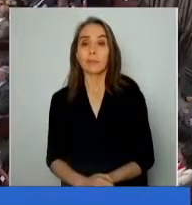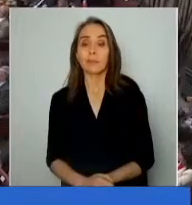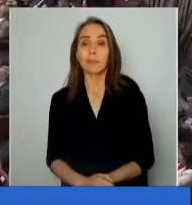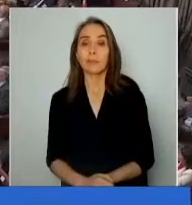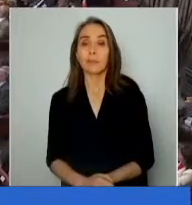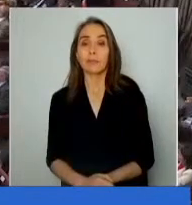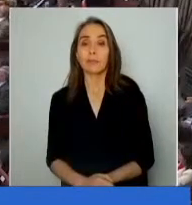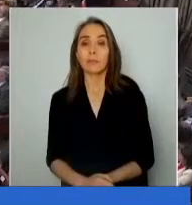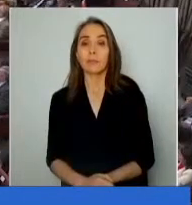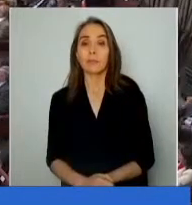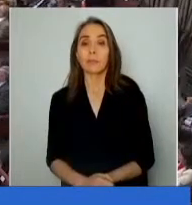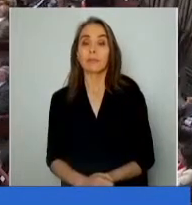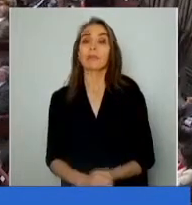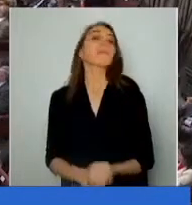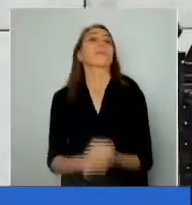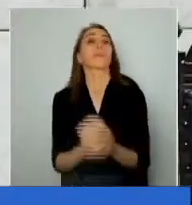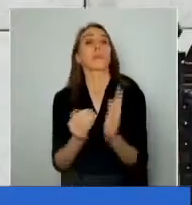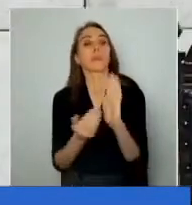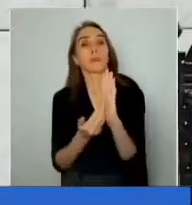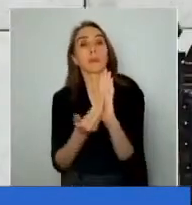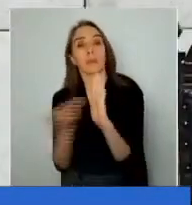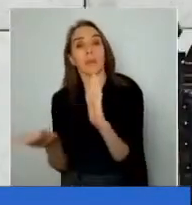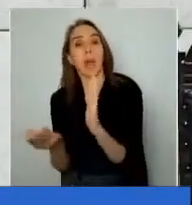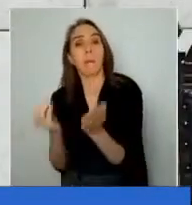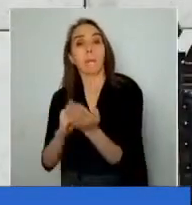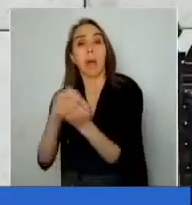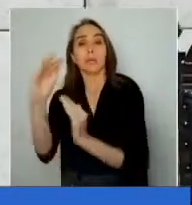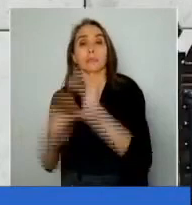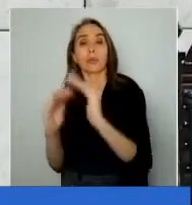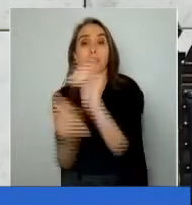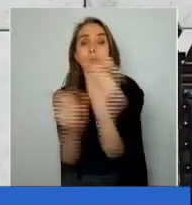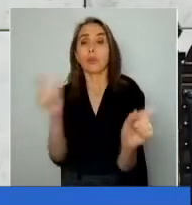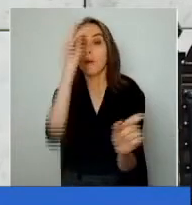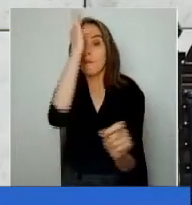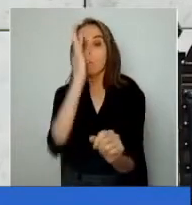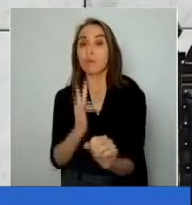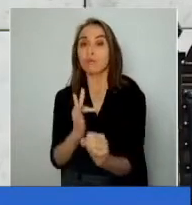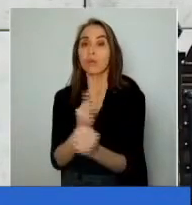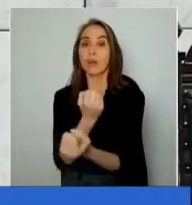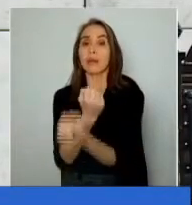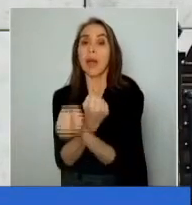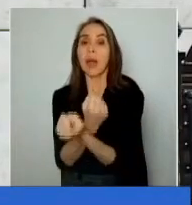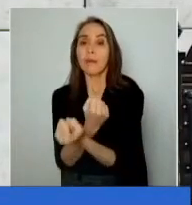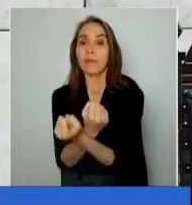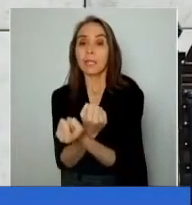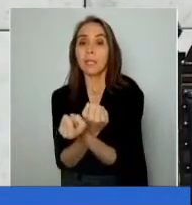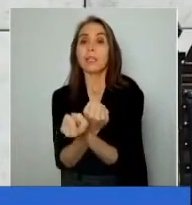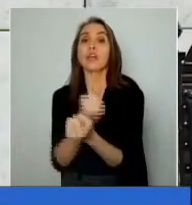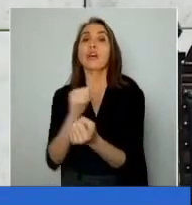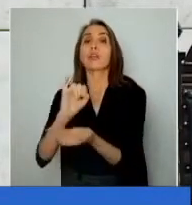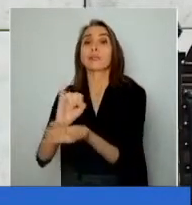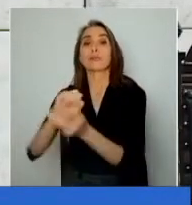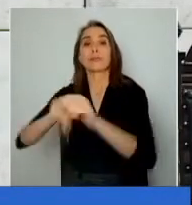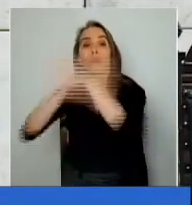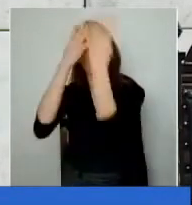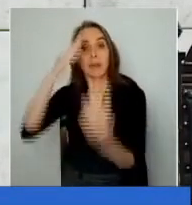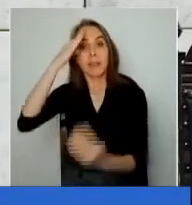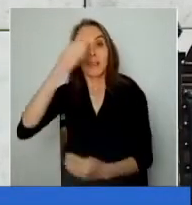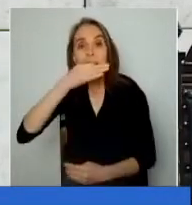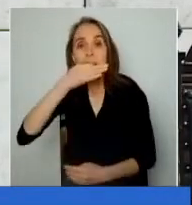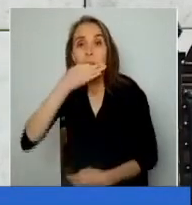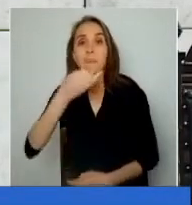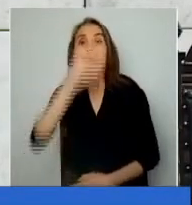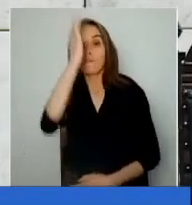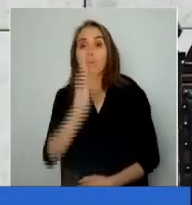otorgamos una mayor protección a los funcionarios de caramideros dej gendarmería de la pdi y de